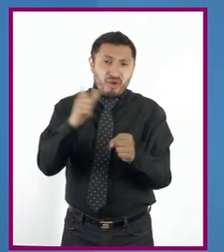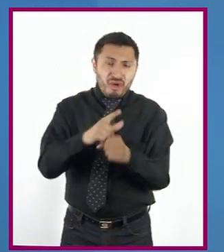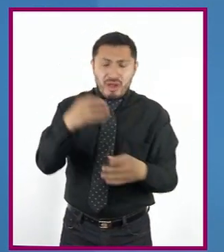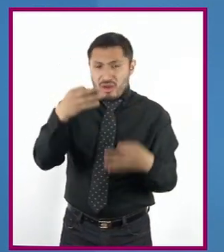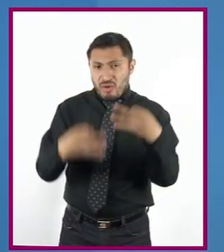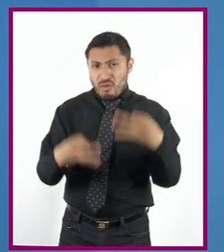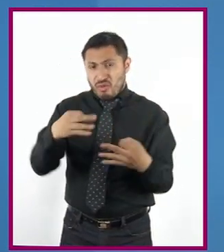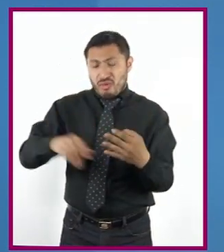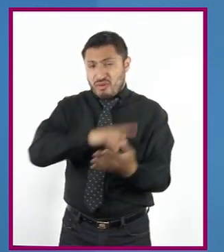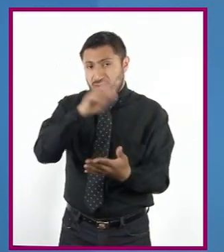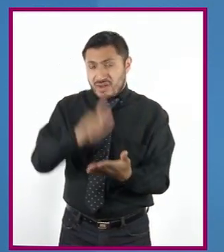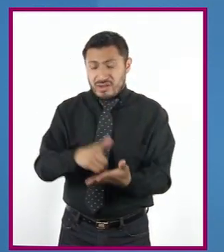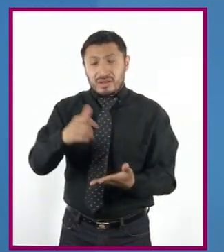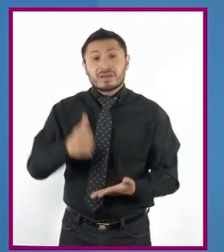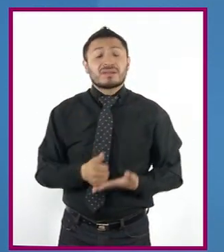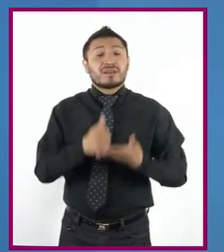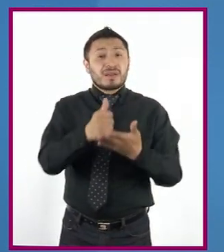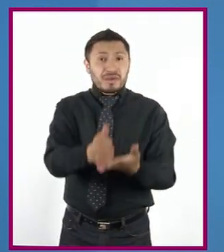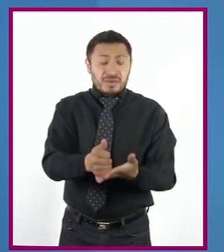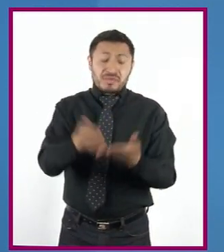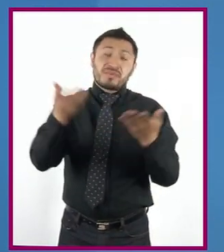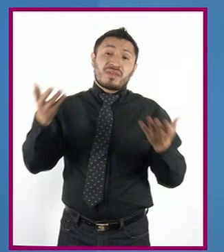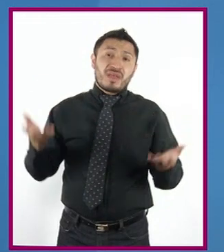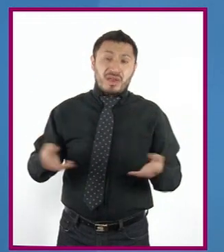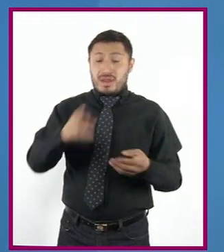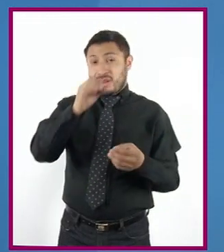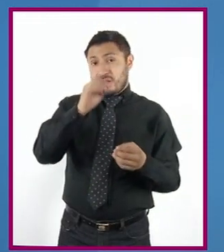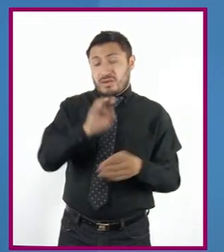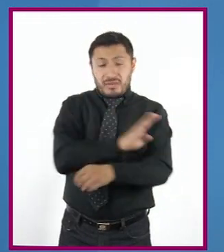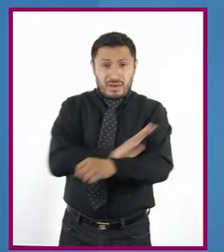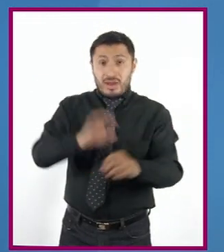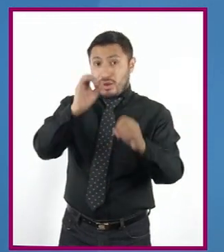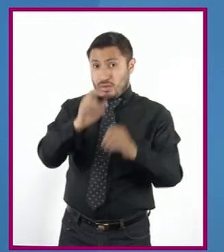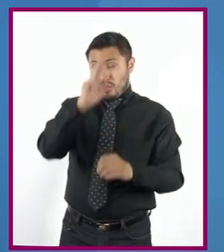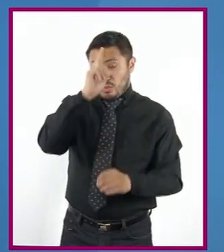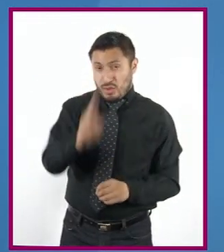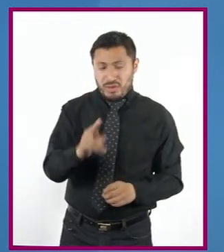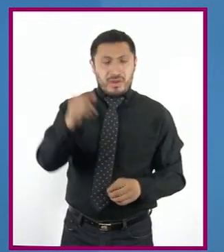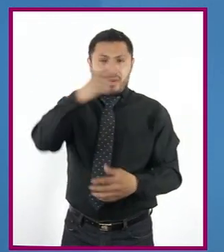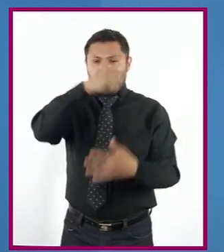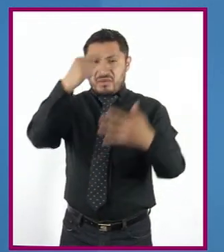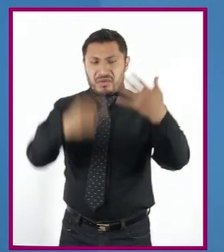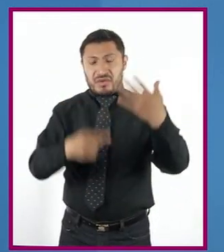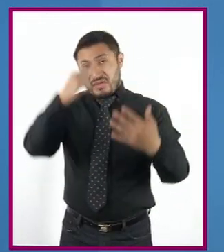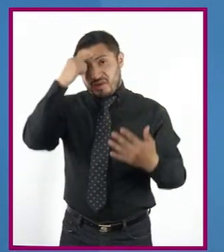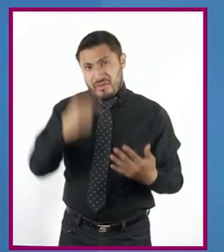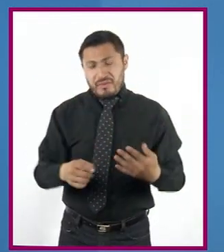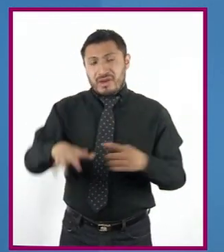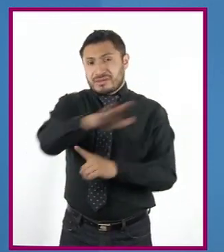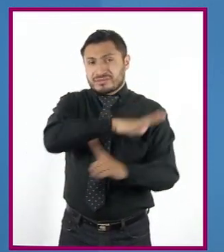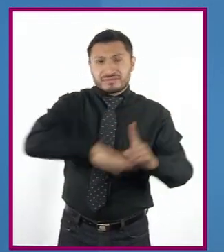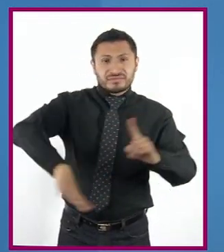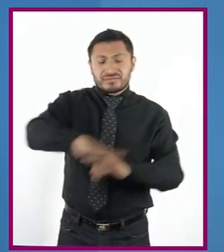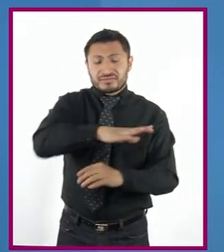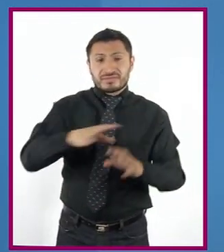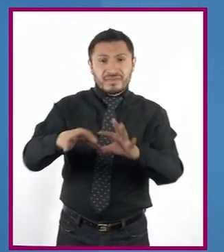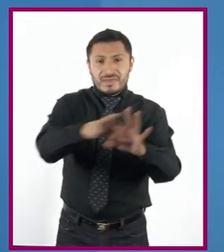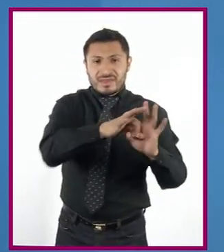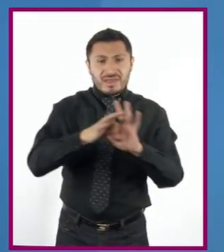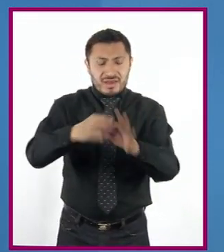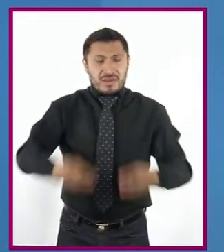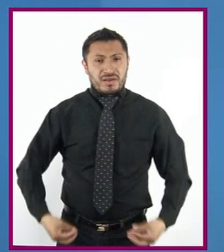que permiten, favorecen o prohíben acciones para instaurar condiciones para una